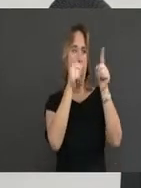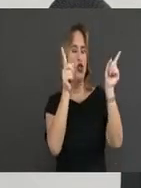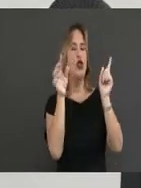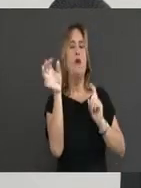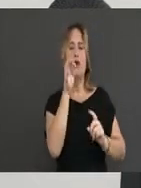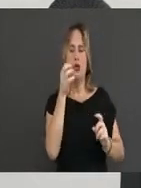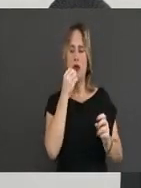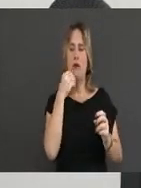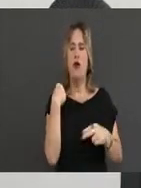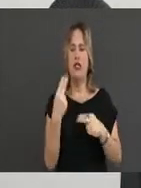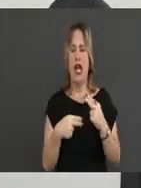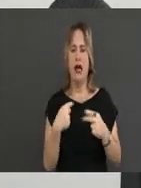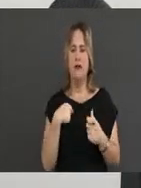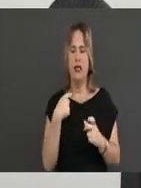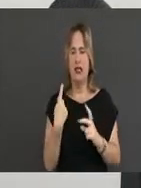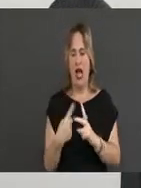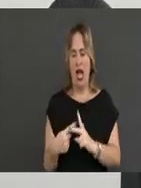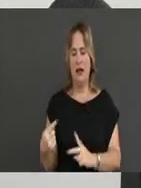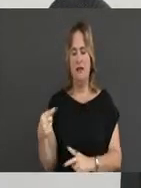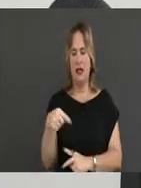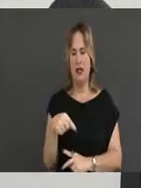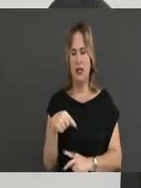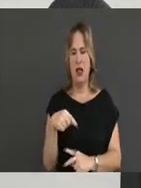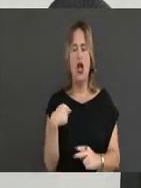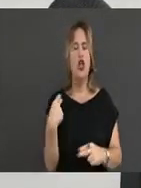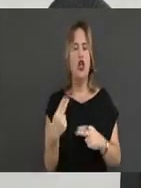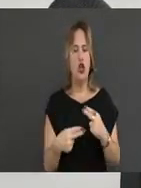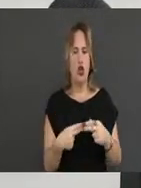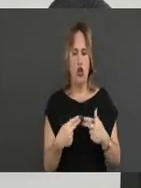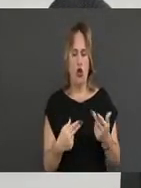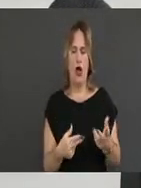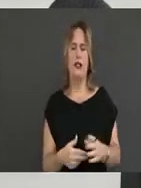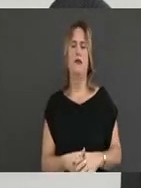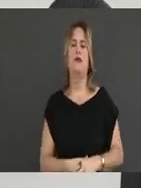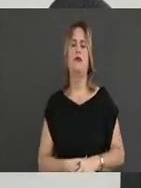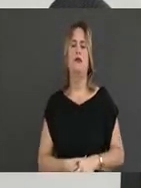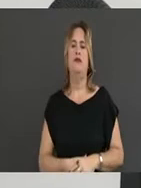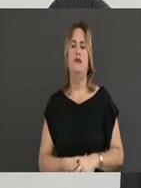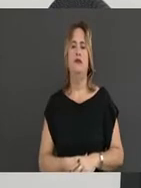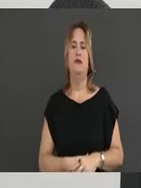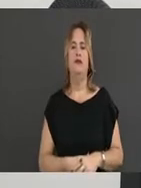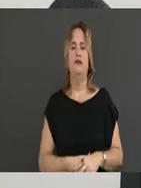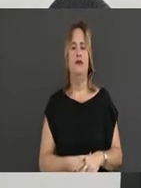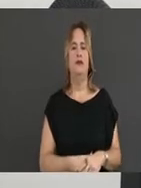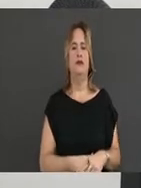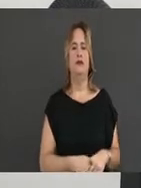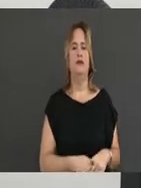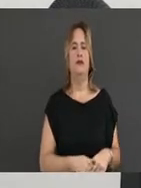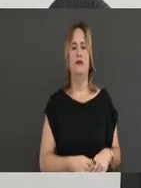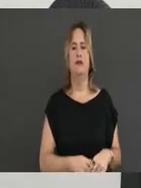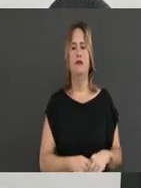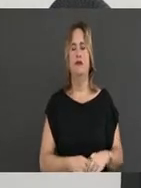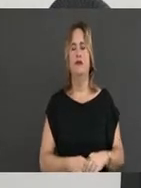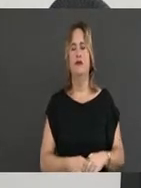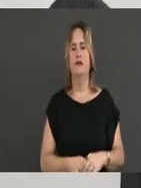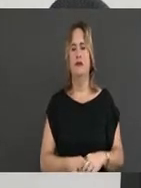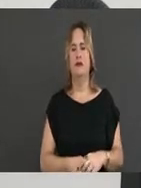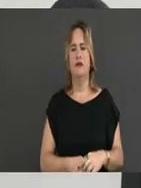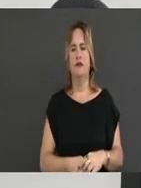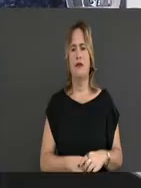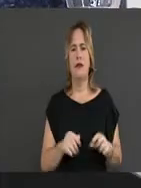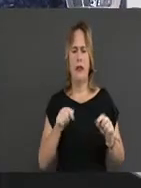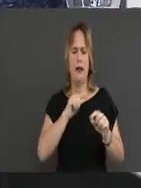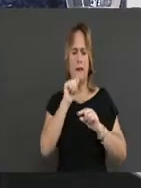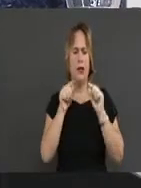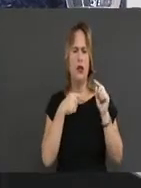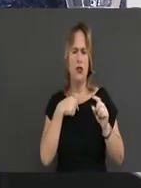municipios donde tenemos presencia, pues entonces estaremos nosotros también en este proceso. Esto